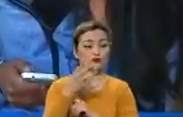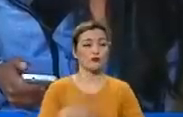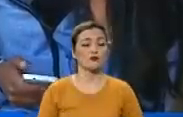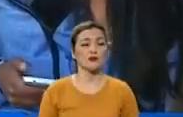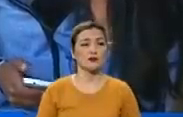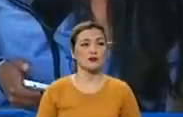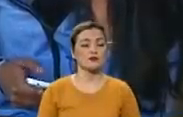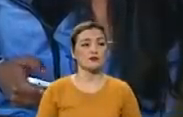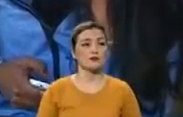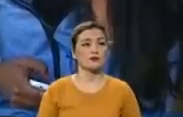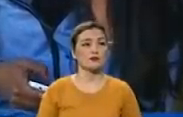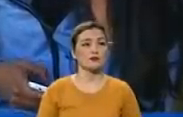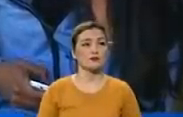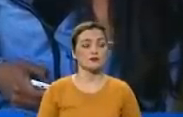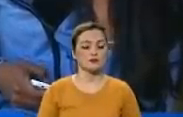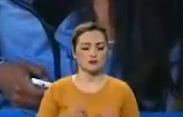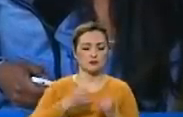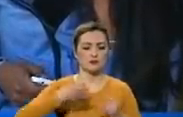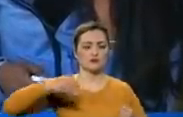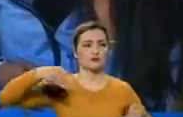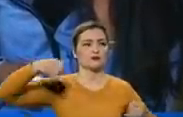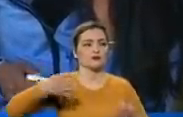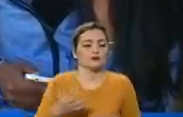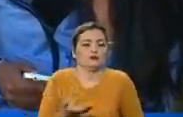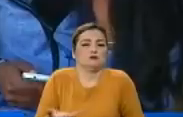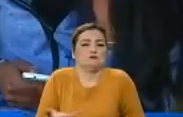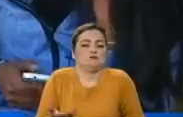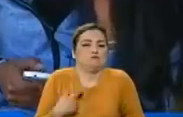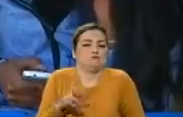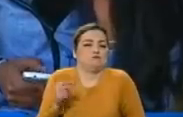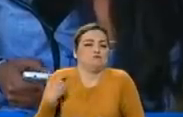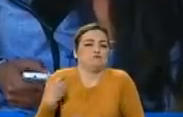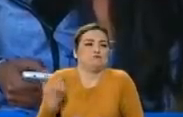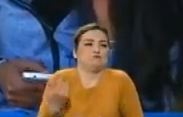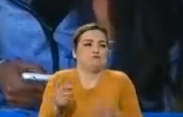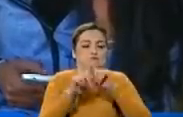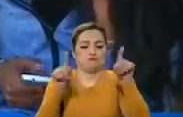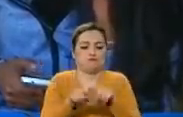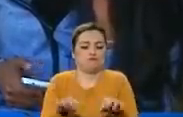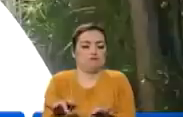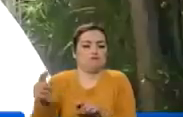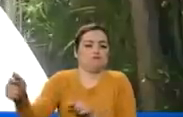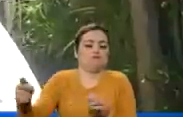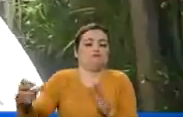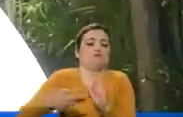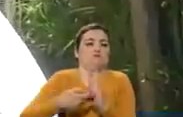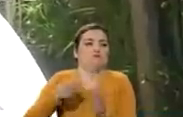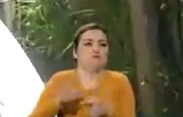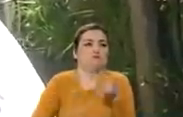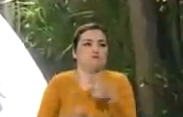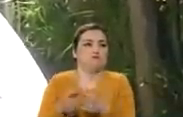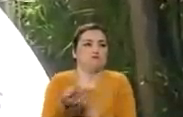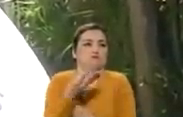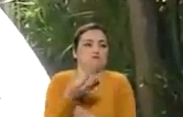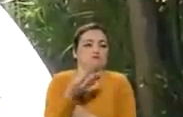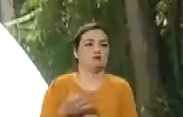ahorita se han puesto internet de fibra óptica, pero ¿de qué nos sirve si no tenemos una computadora? Dice que es para el